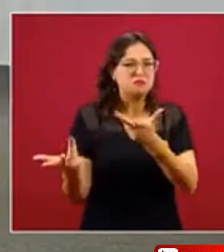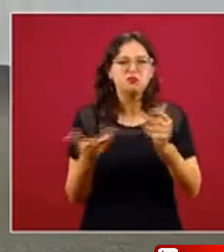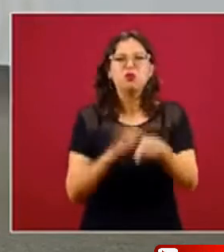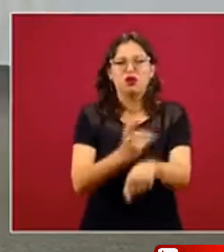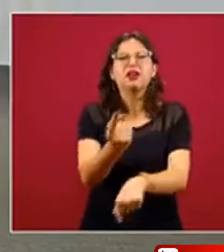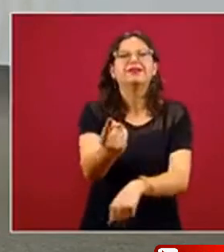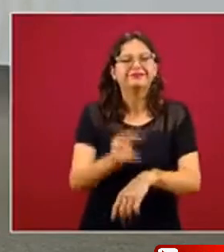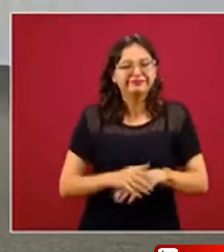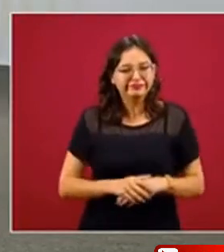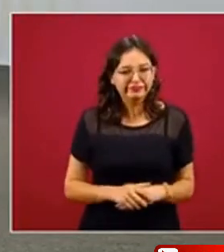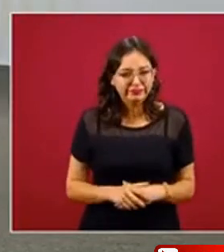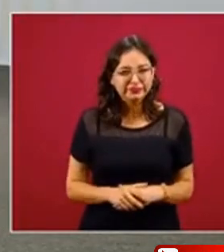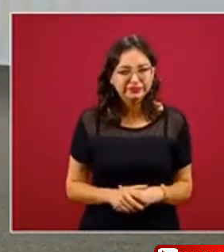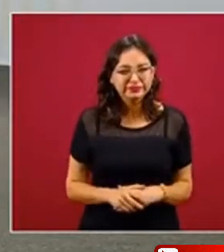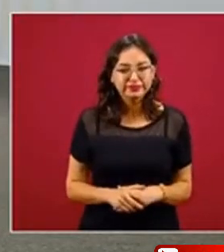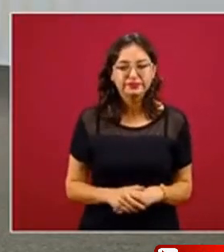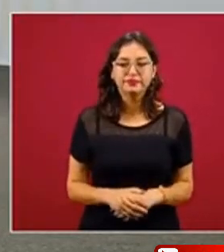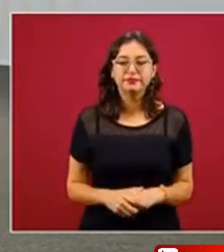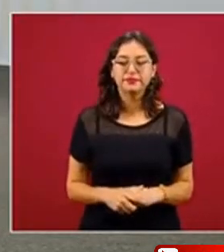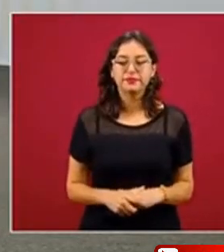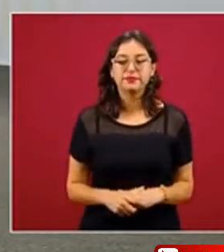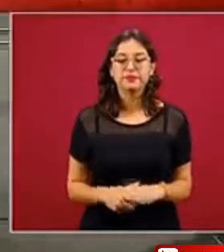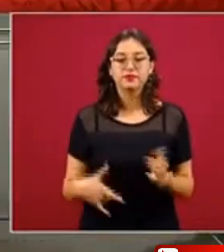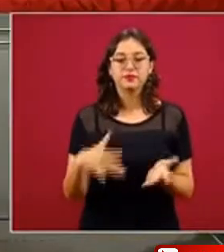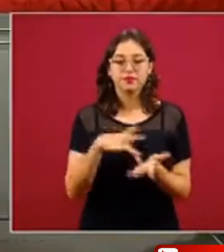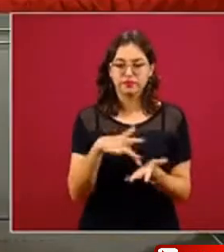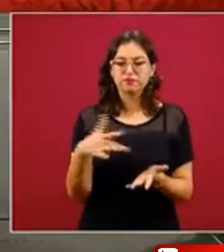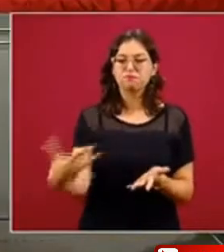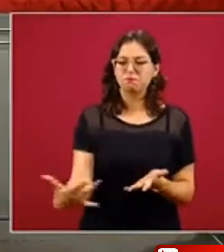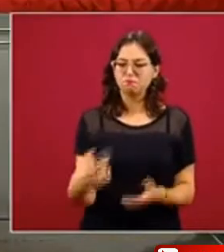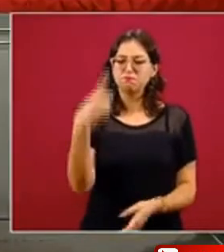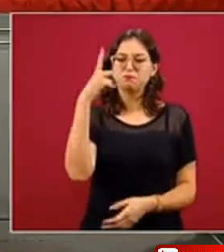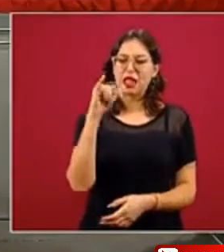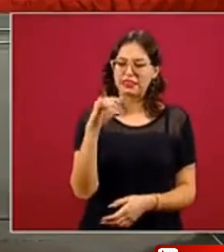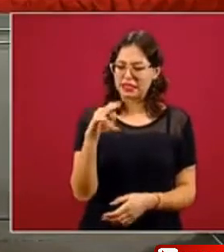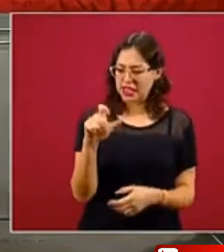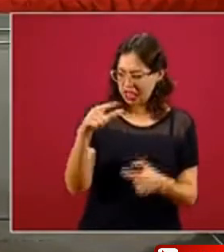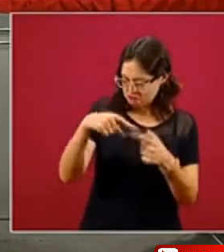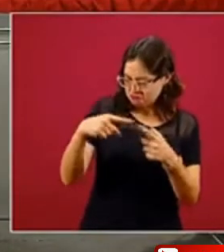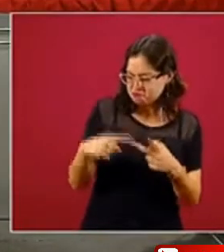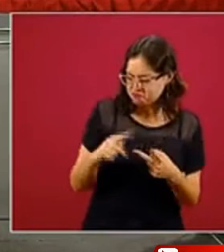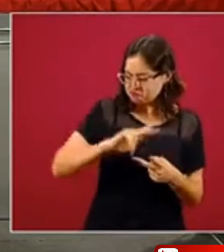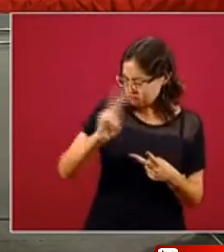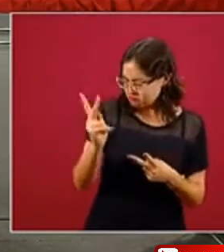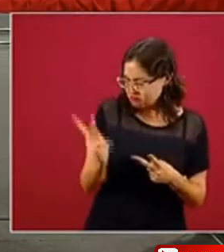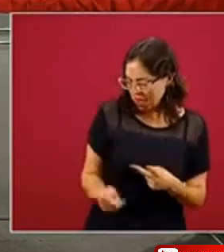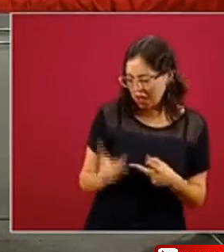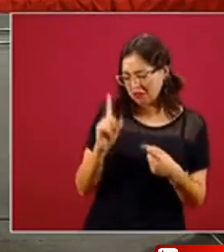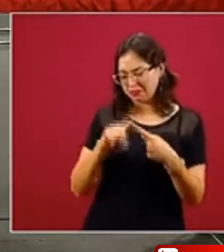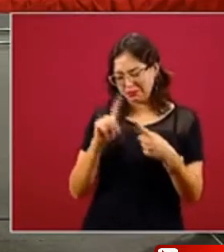atenderse. Gracias, muchas gracias, Daniela, por ambas preguntas. Quisiera abordar la segunda.